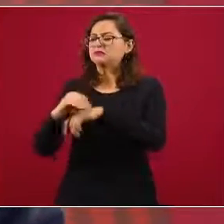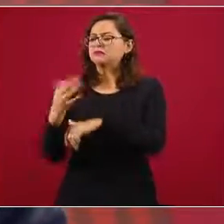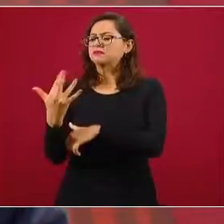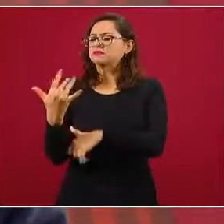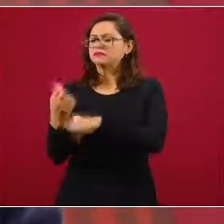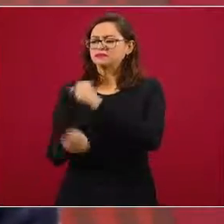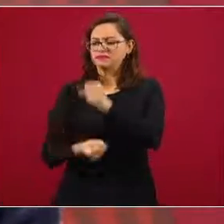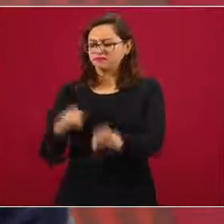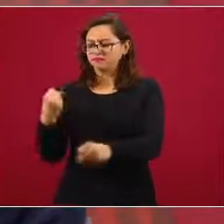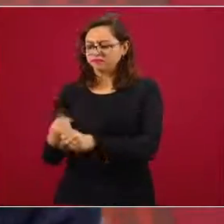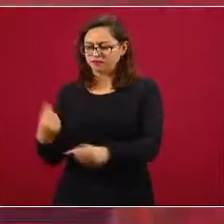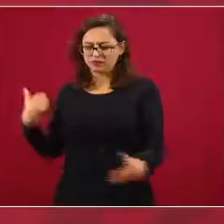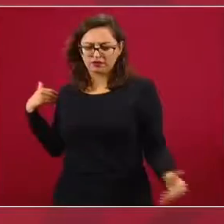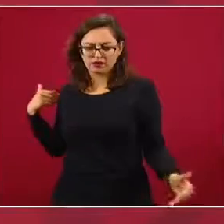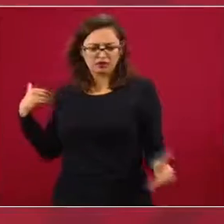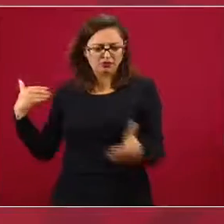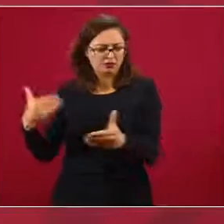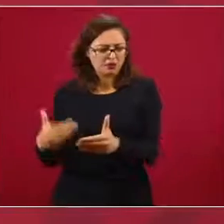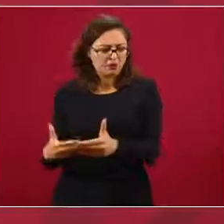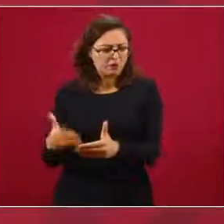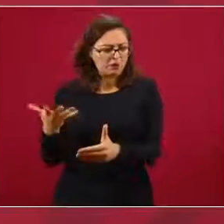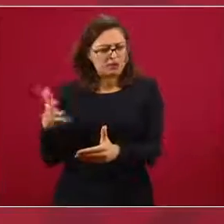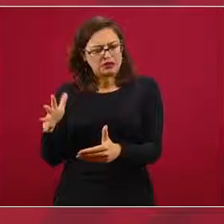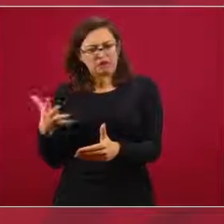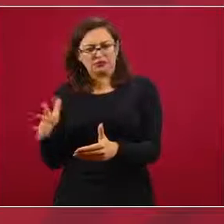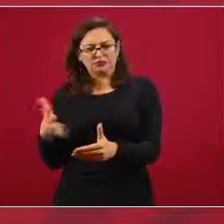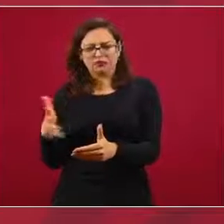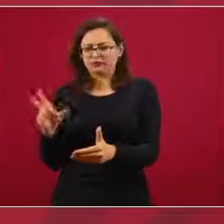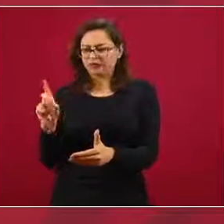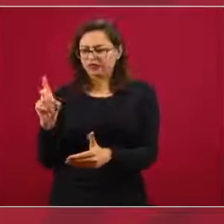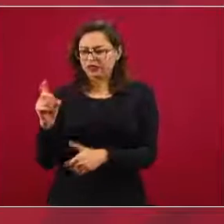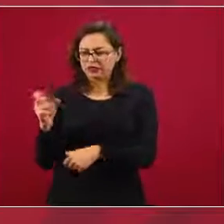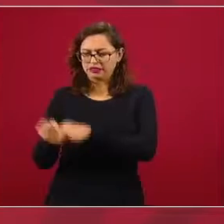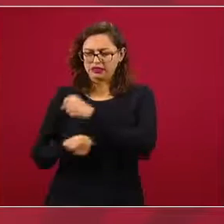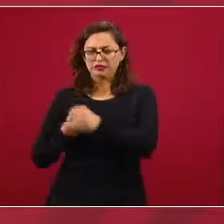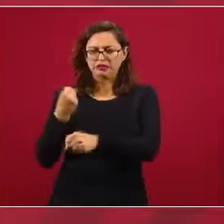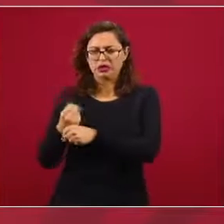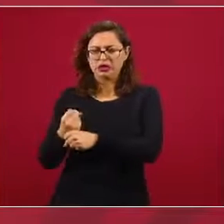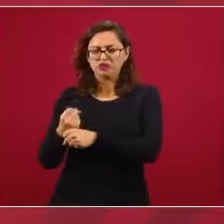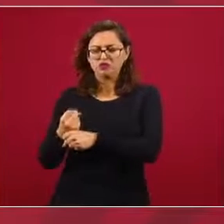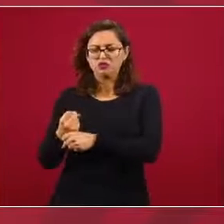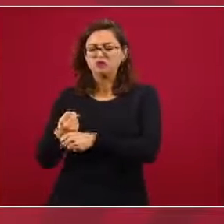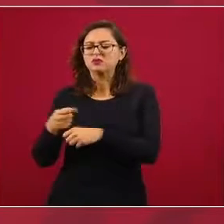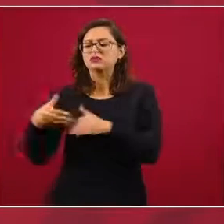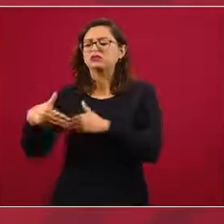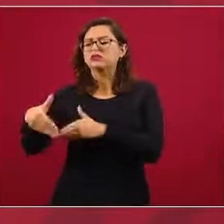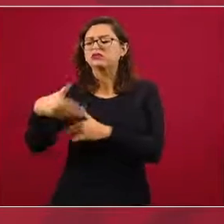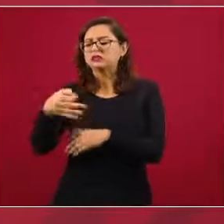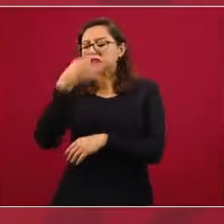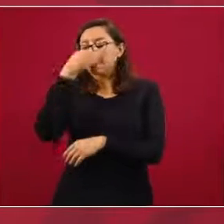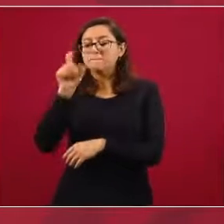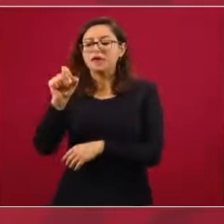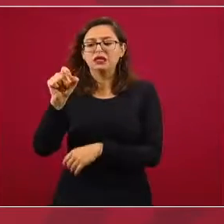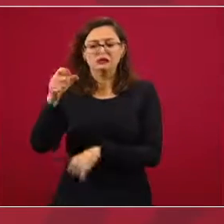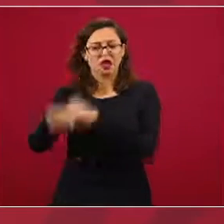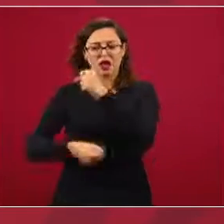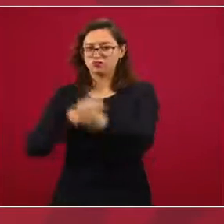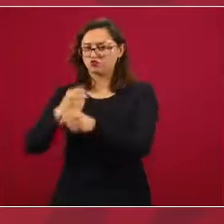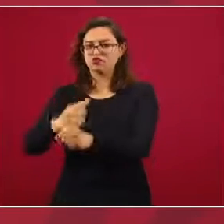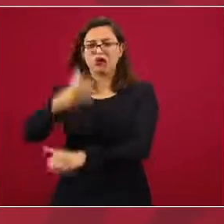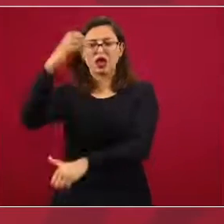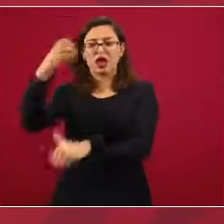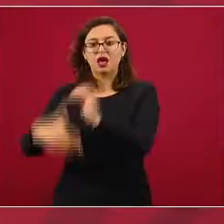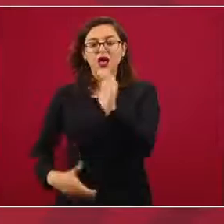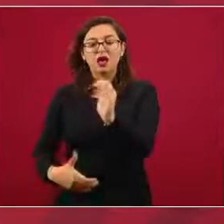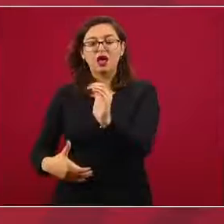De Salinas a la fecha, pues deben de… ¿cuánto? 30 años, ¿no? O sea, le faltaban 20. Sí.